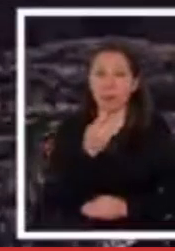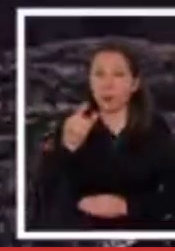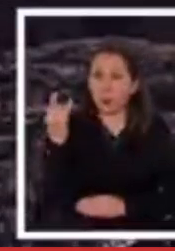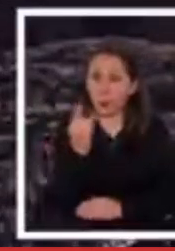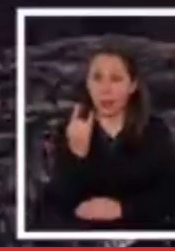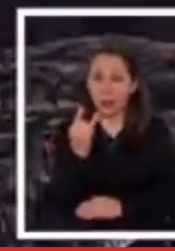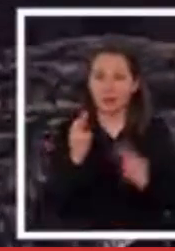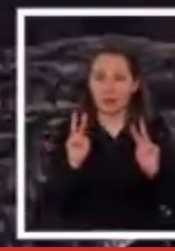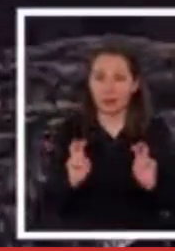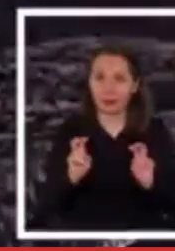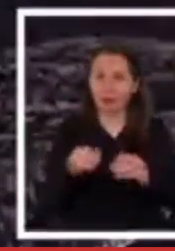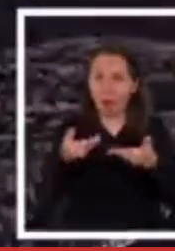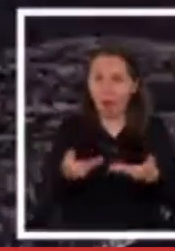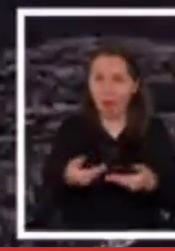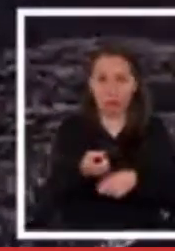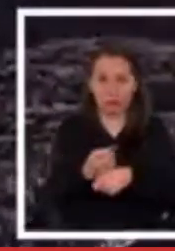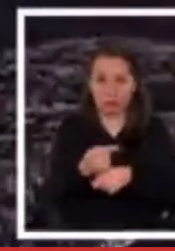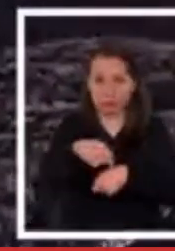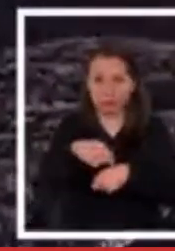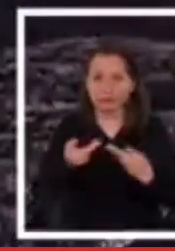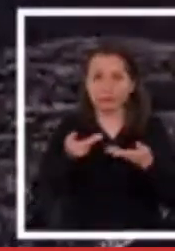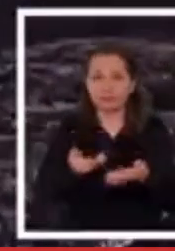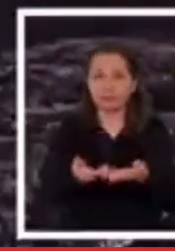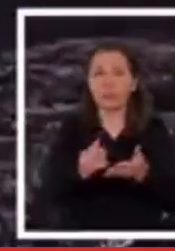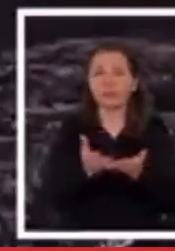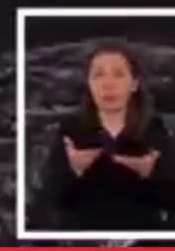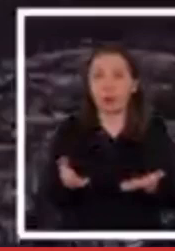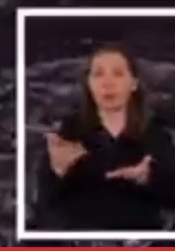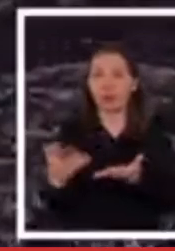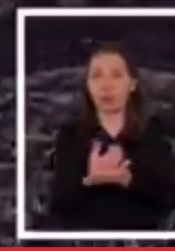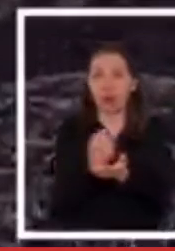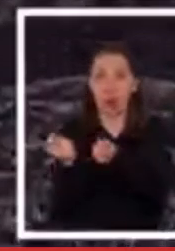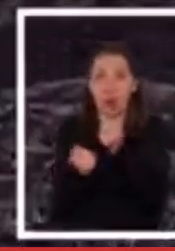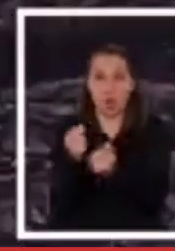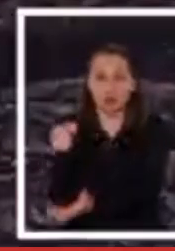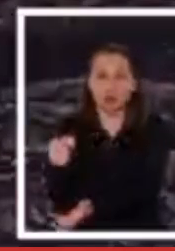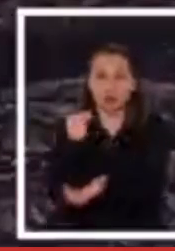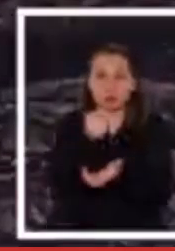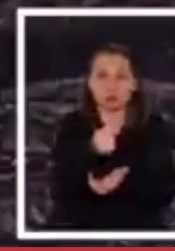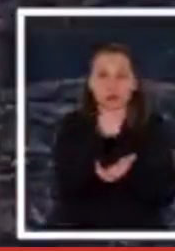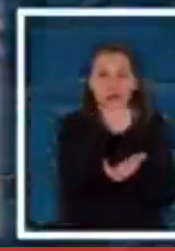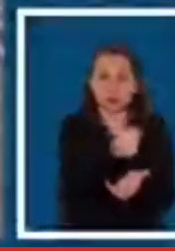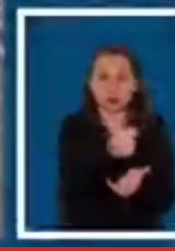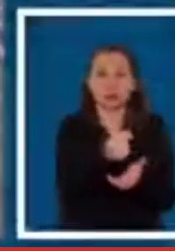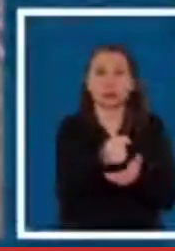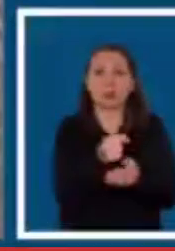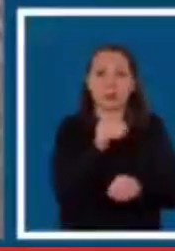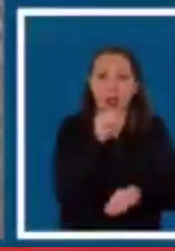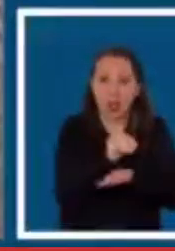urgencia inmediata y es por eso que se han logrado los recursos para ir en